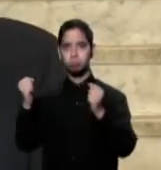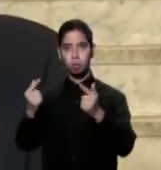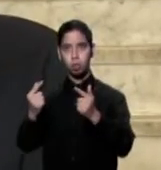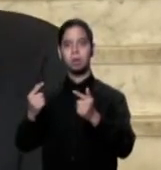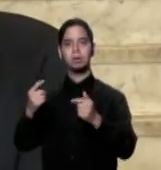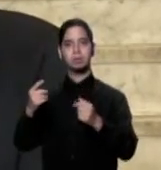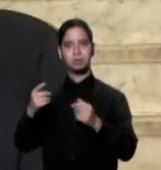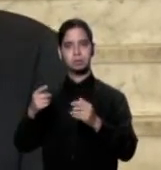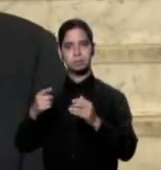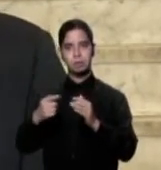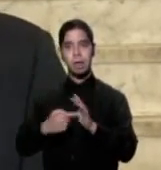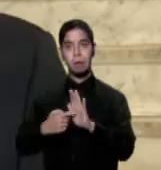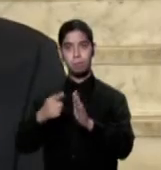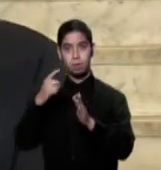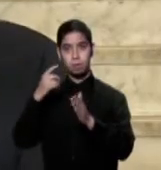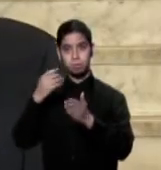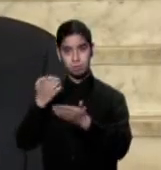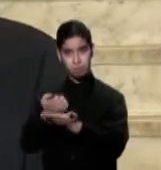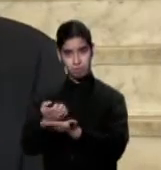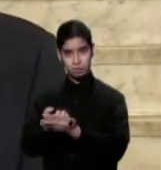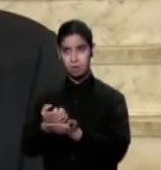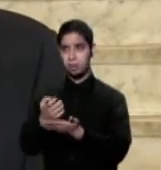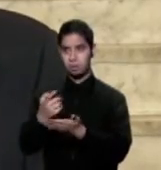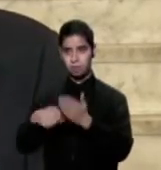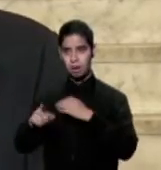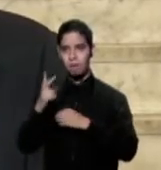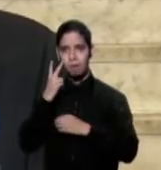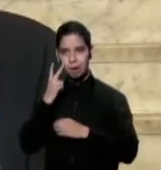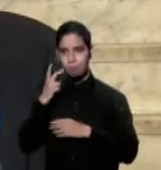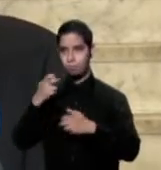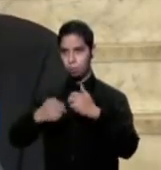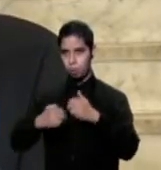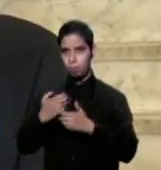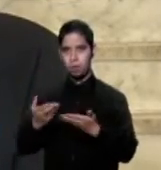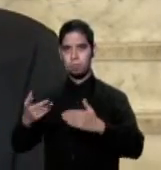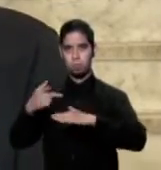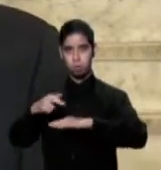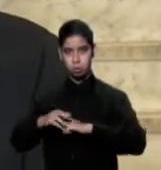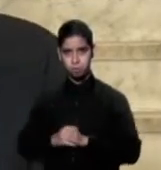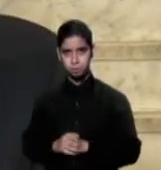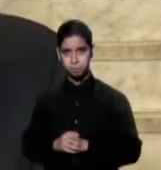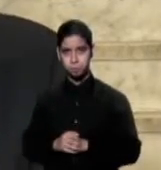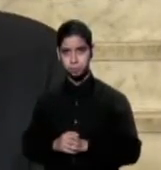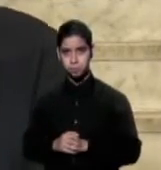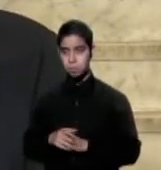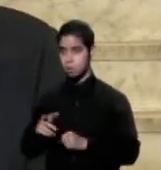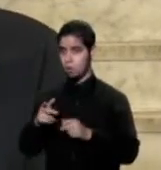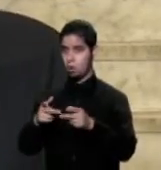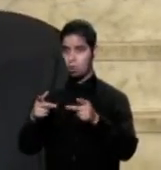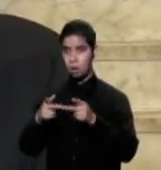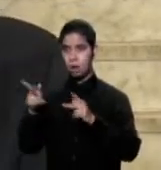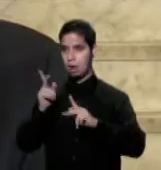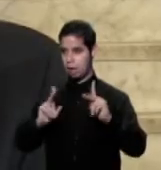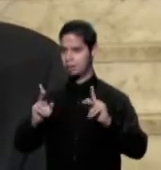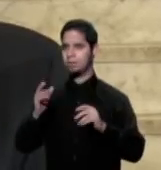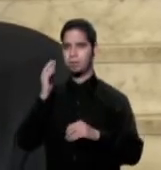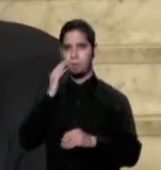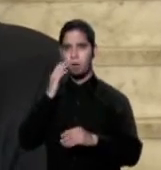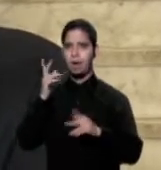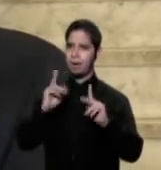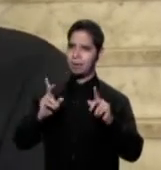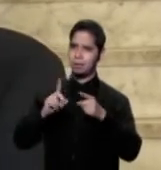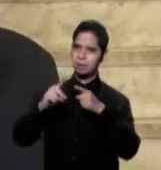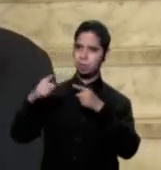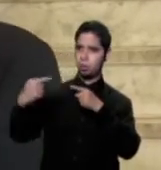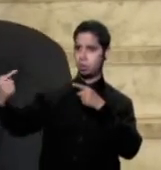inmediata, validó y confirmó que hay una unidad de propósito aquí. En términos generales siempre hay voces disonantes, como mencioné,